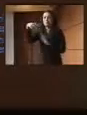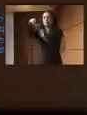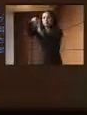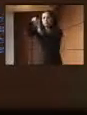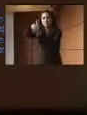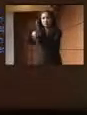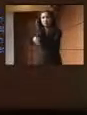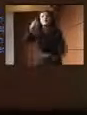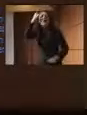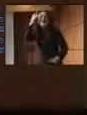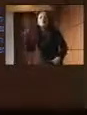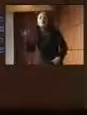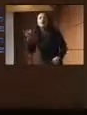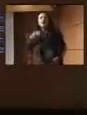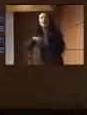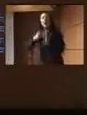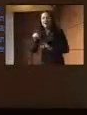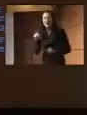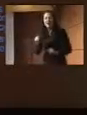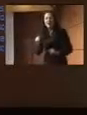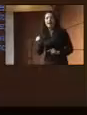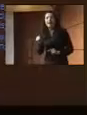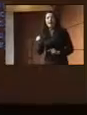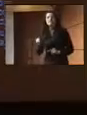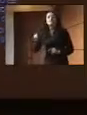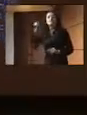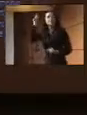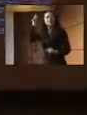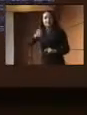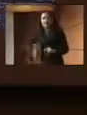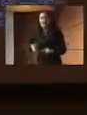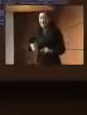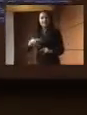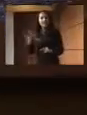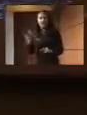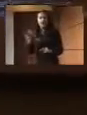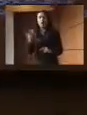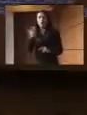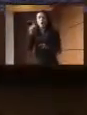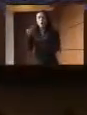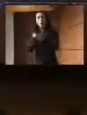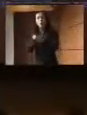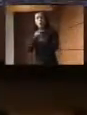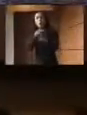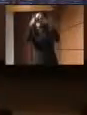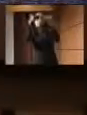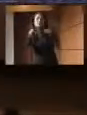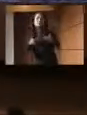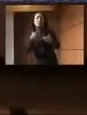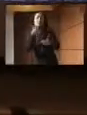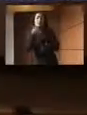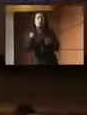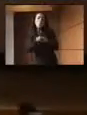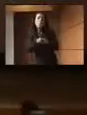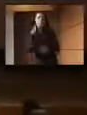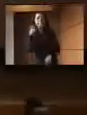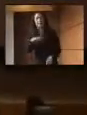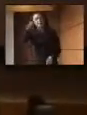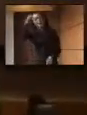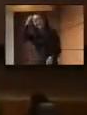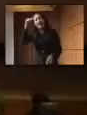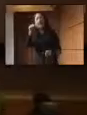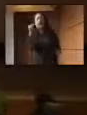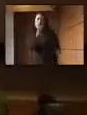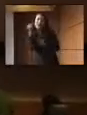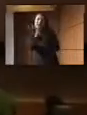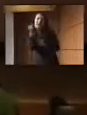Porque básicamente lo que estamos diciendo es, tenemos que dejar de ver la discapacidad como algo negativo. La discapacidad es